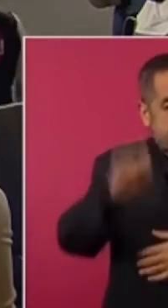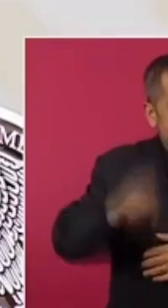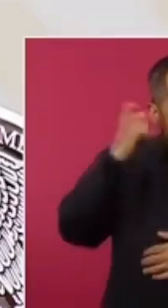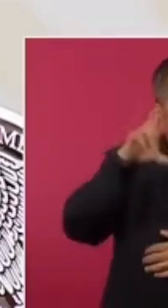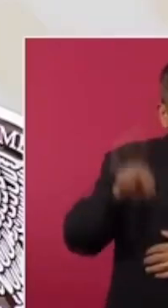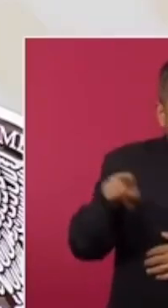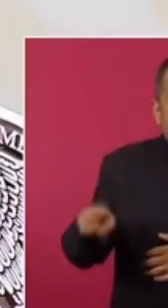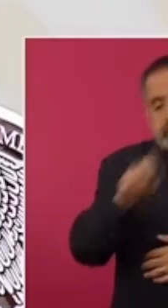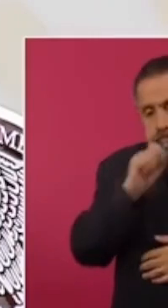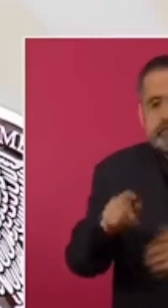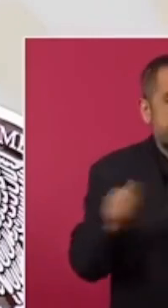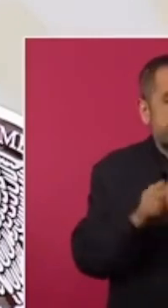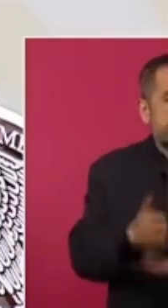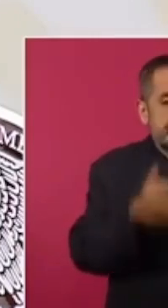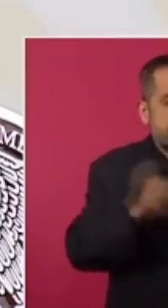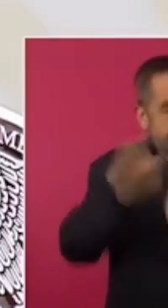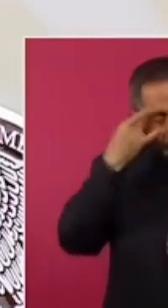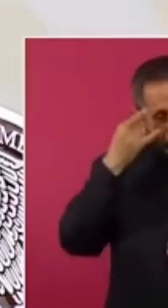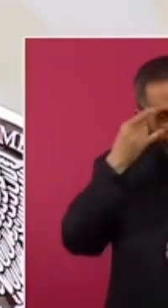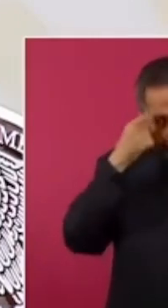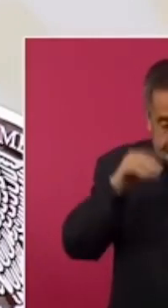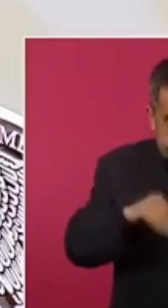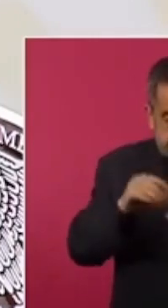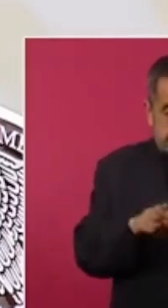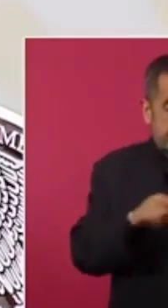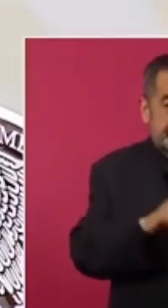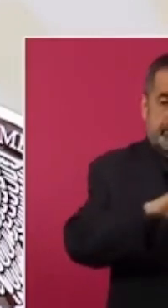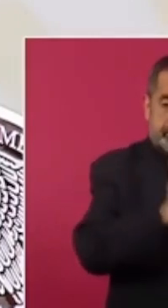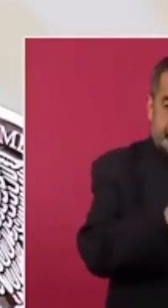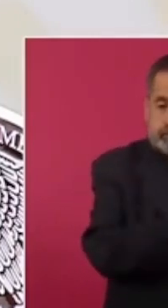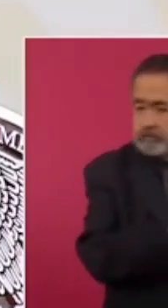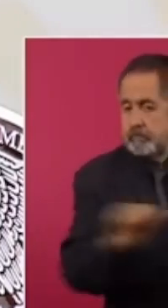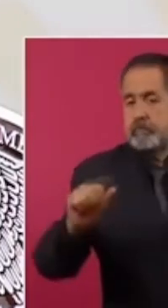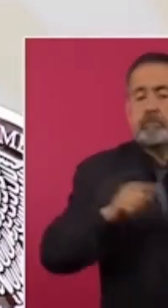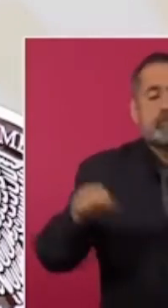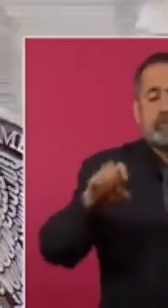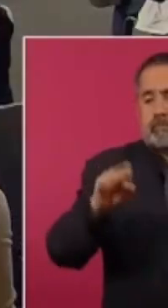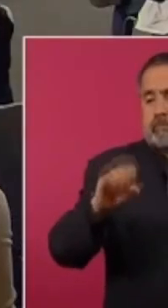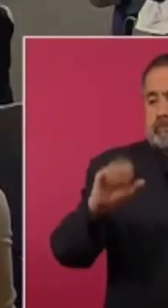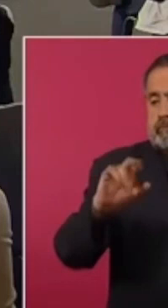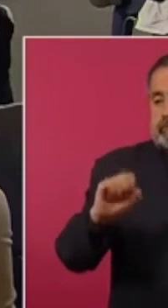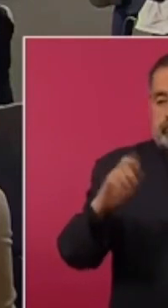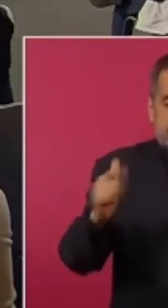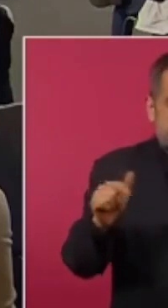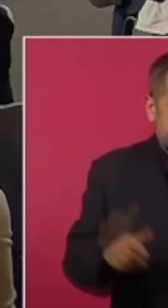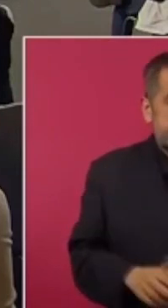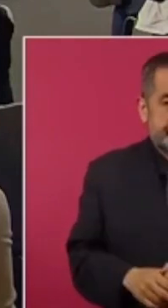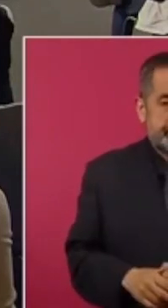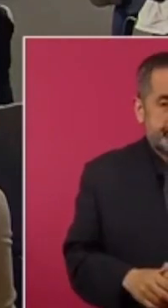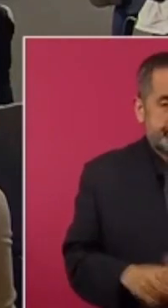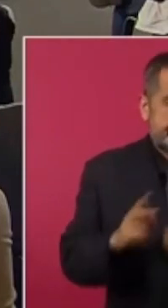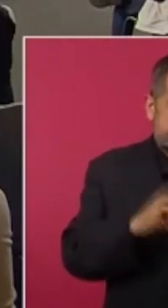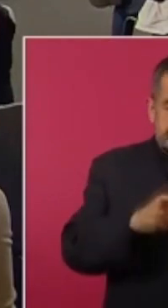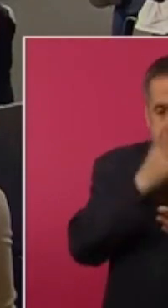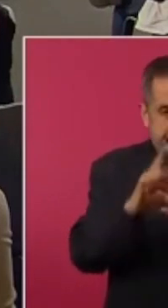y por supuesto también atraviesan Campeche para llegar desde Chetumal hasta Escárcega. Quisiera, como ya es